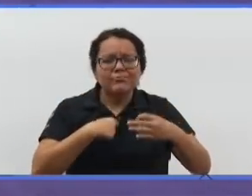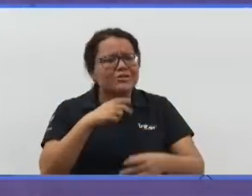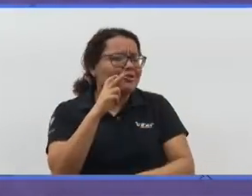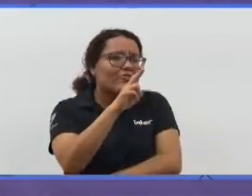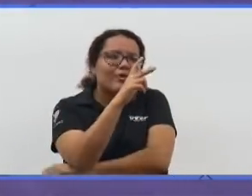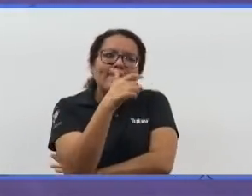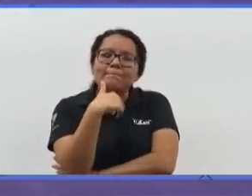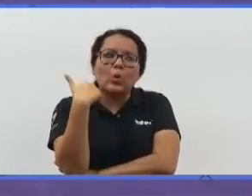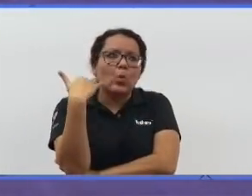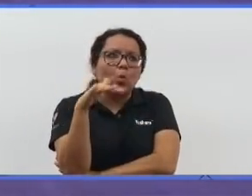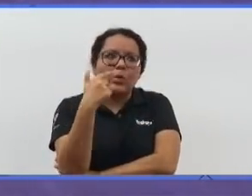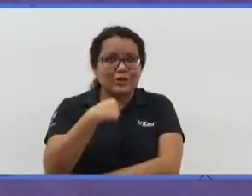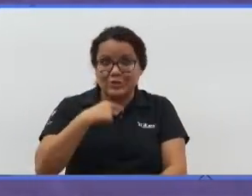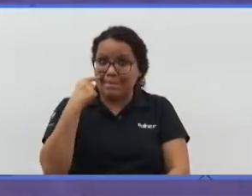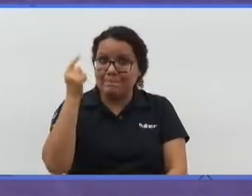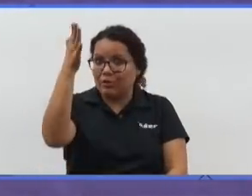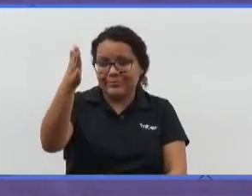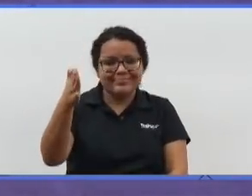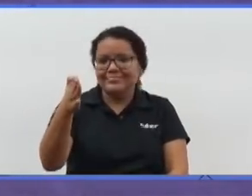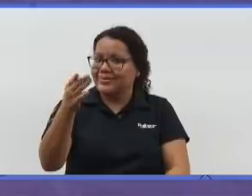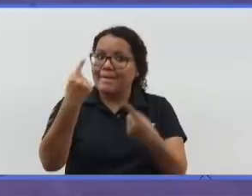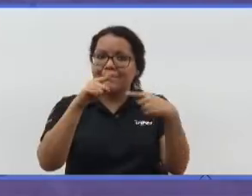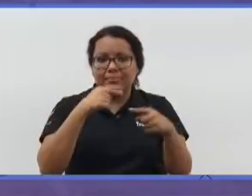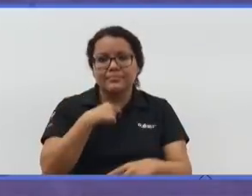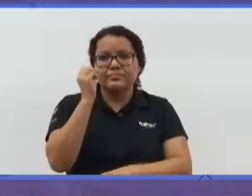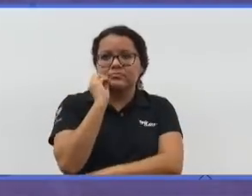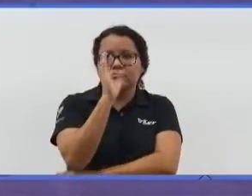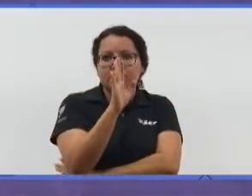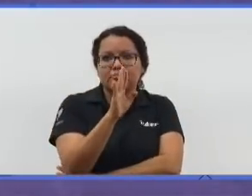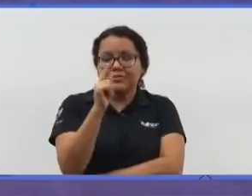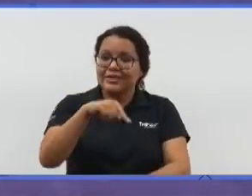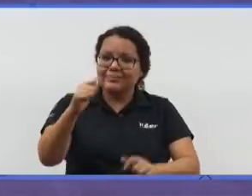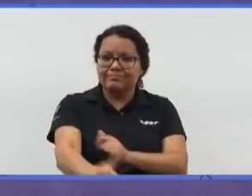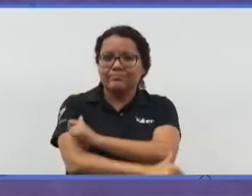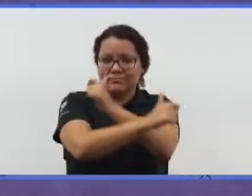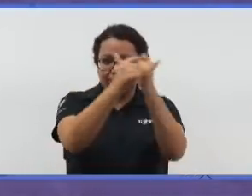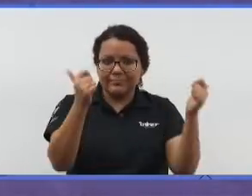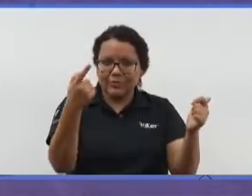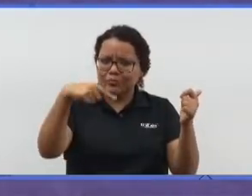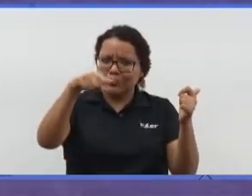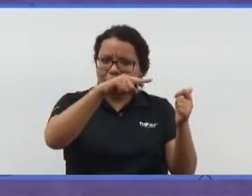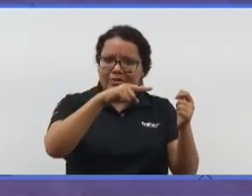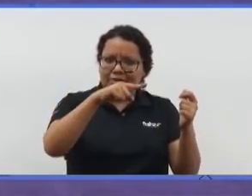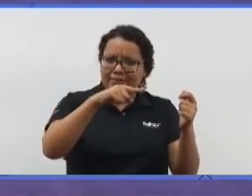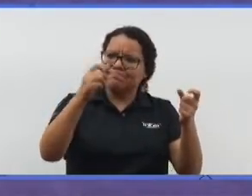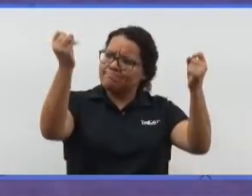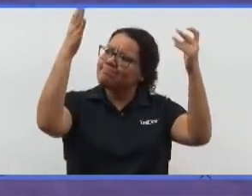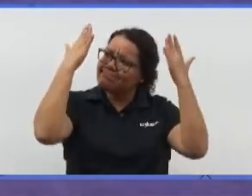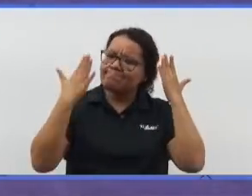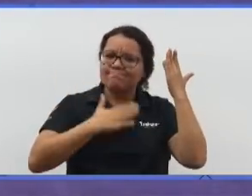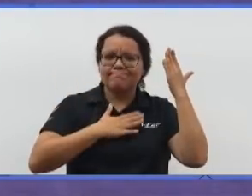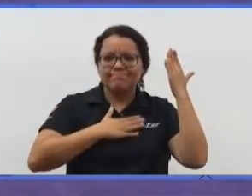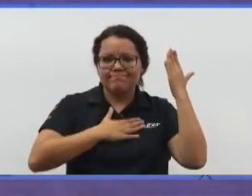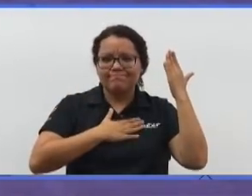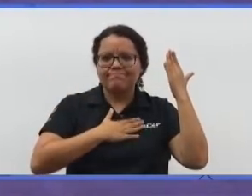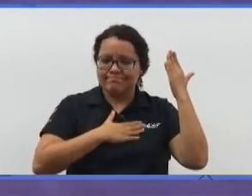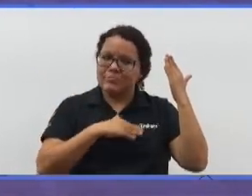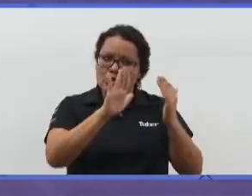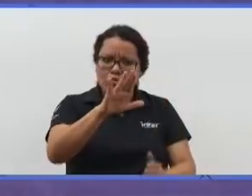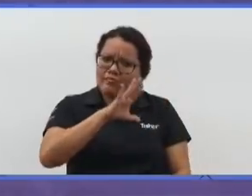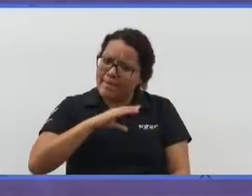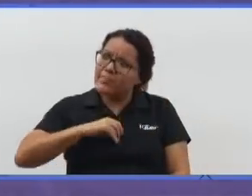yo no soy profeta pero una cosa te voy a decir esta mañana no te vas a ir con las manos vacías dios va a poner algo en tu familia